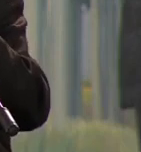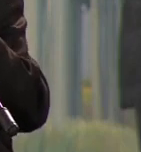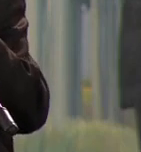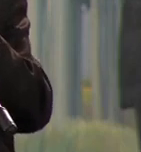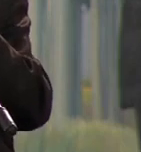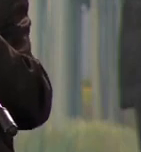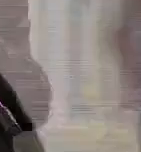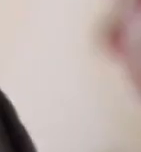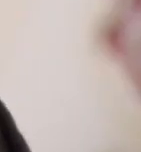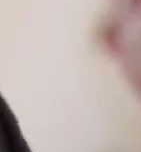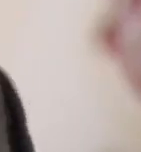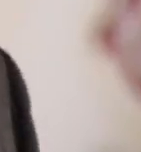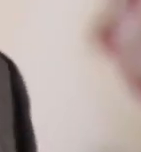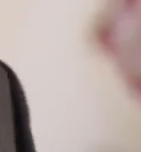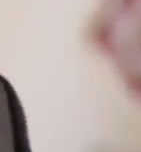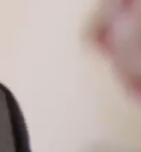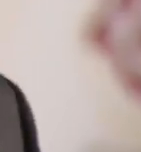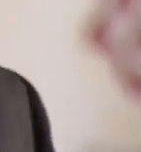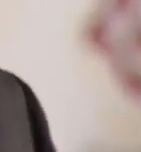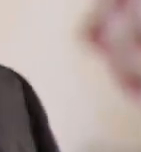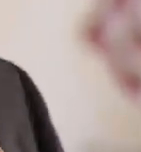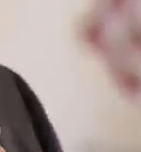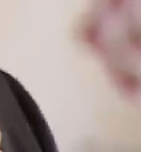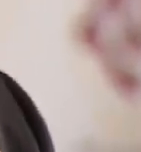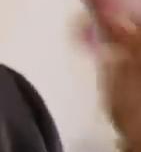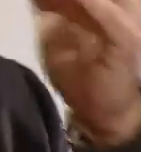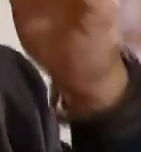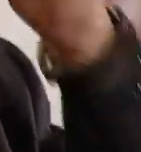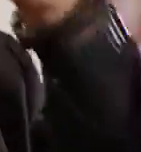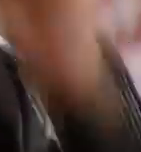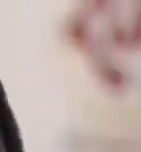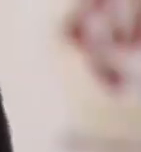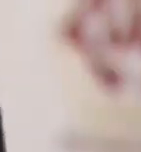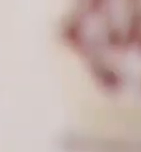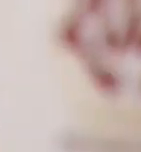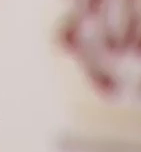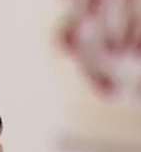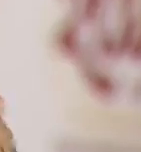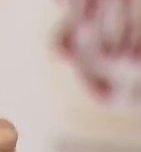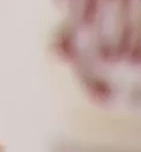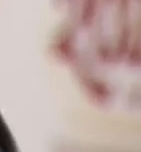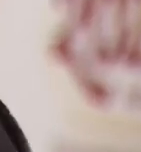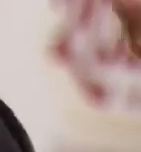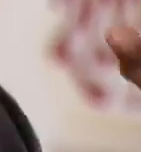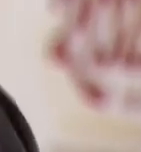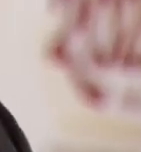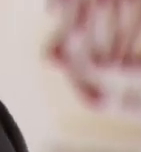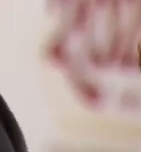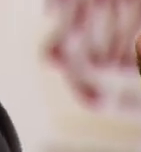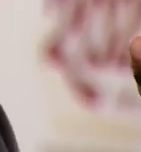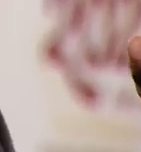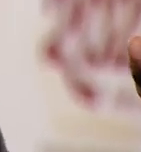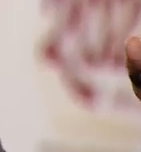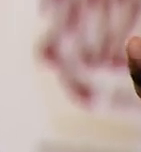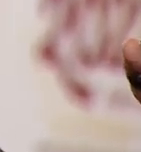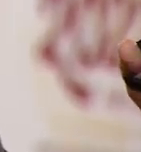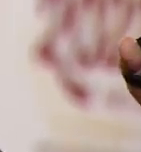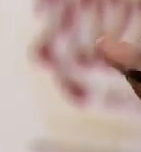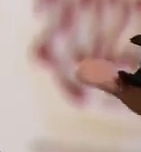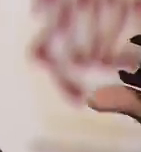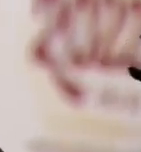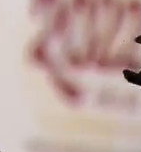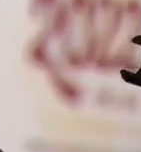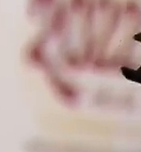que anochece. No lo van a impedir ni el falso amigo, ni el que alimenta